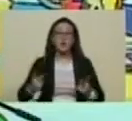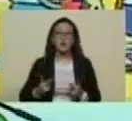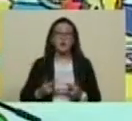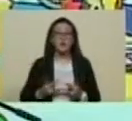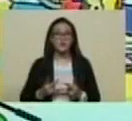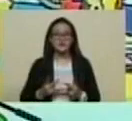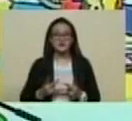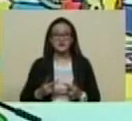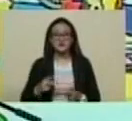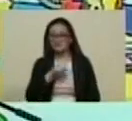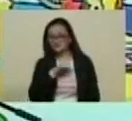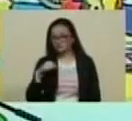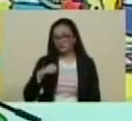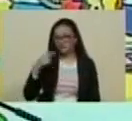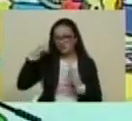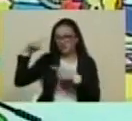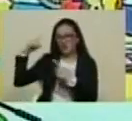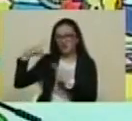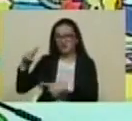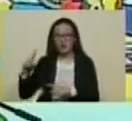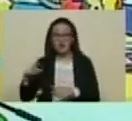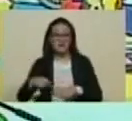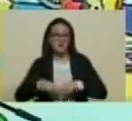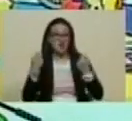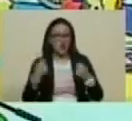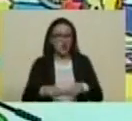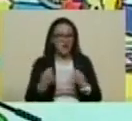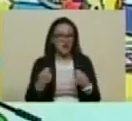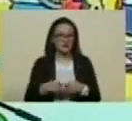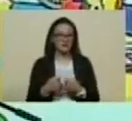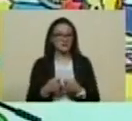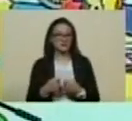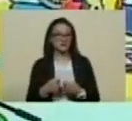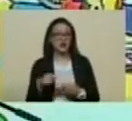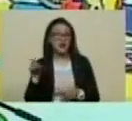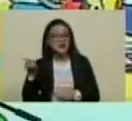antivalores, el individualismo, la violencia, ¿verdad?